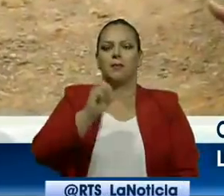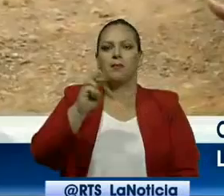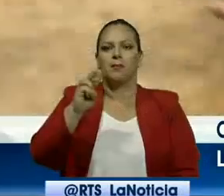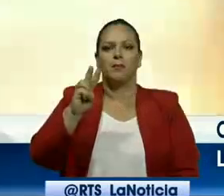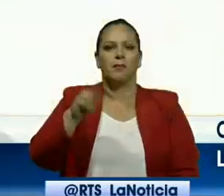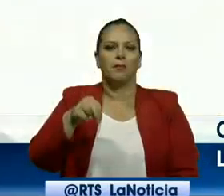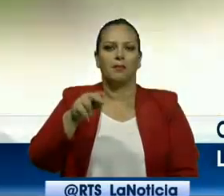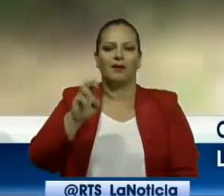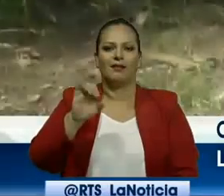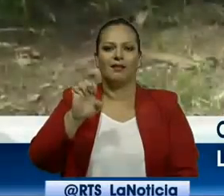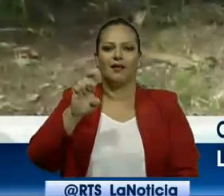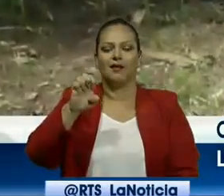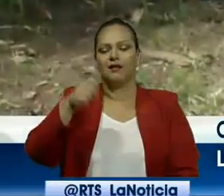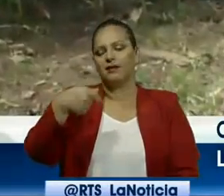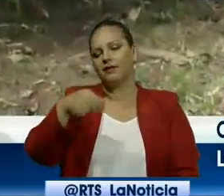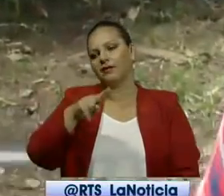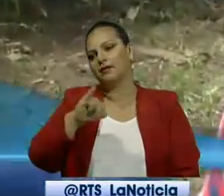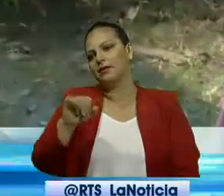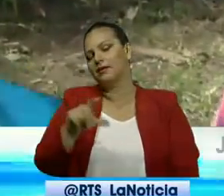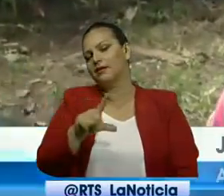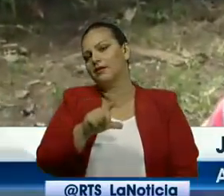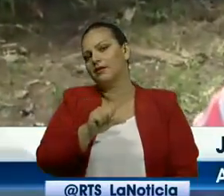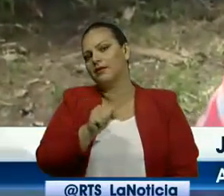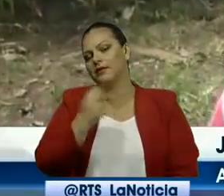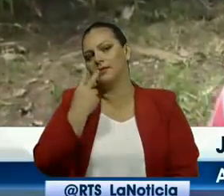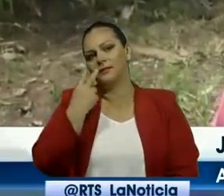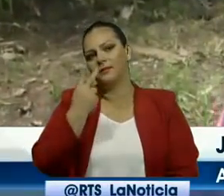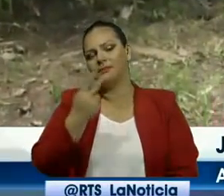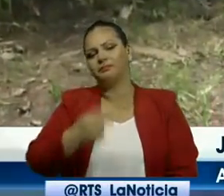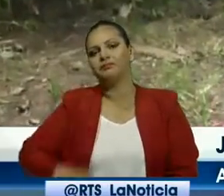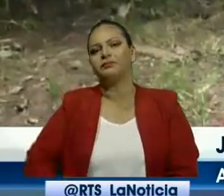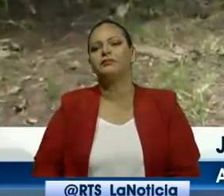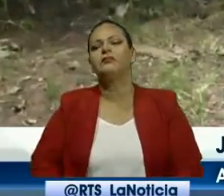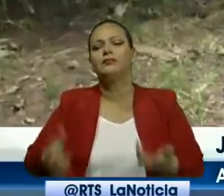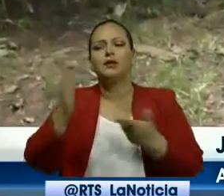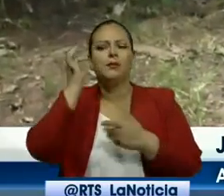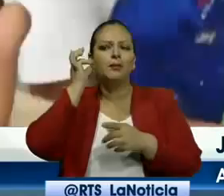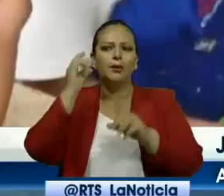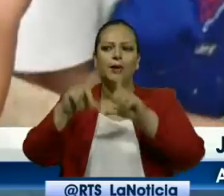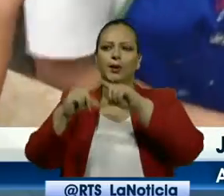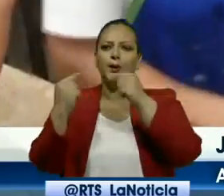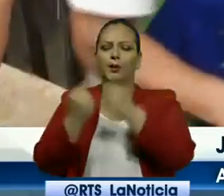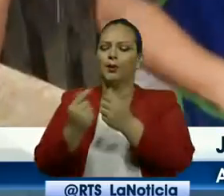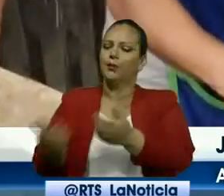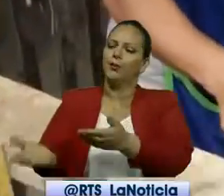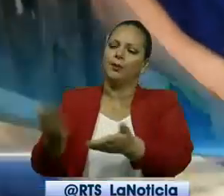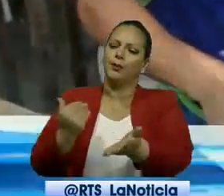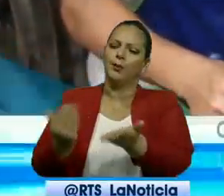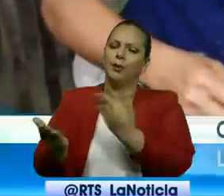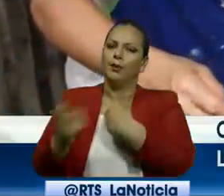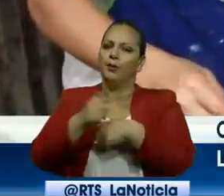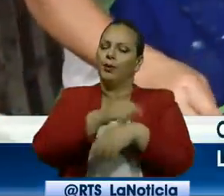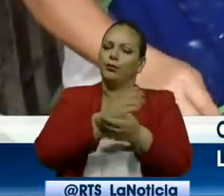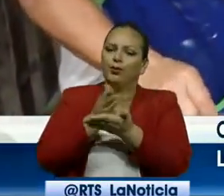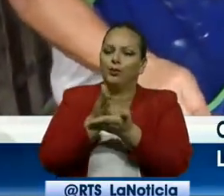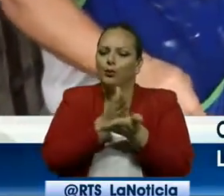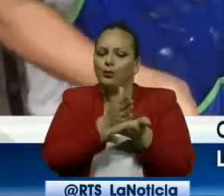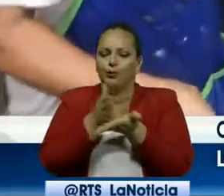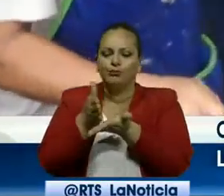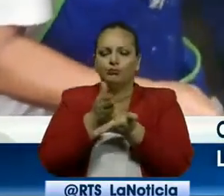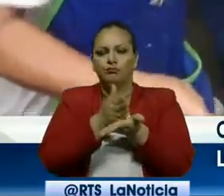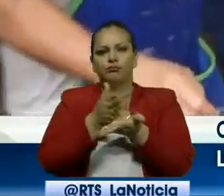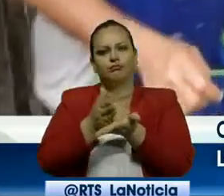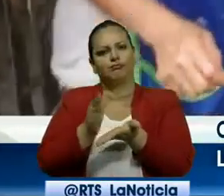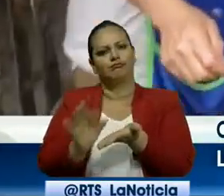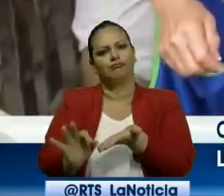masiva. Somos unas mujeres que hemos emprendido este negocio y esta actividad para realizar, para rescatar los platos muy